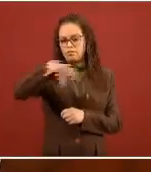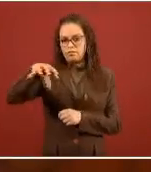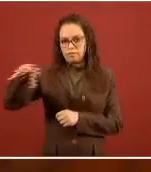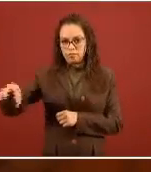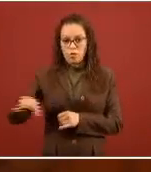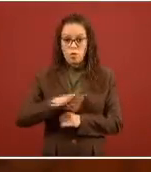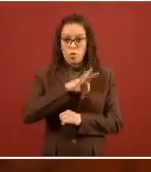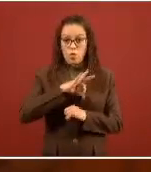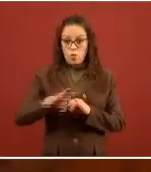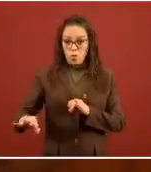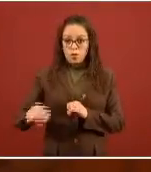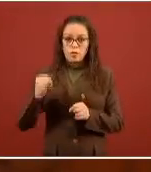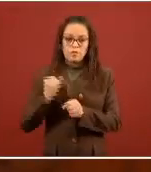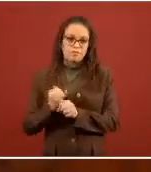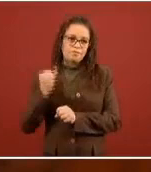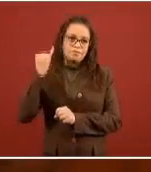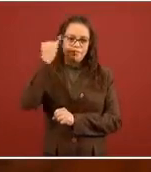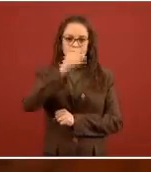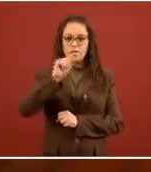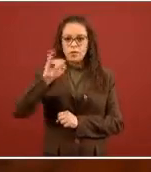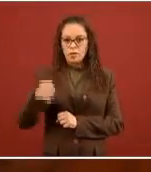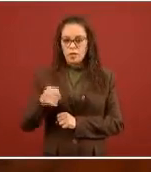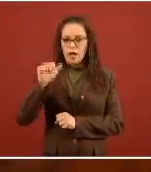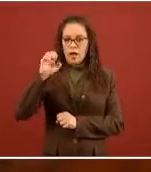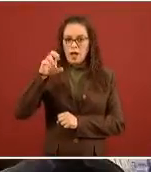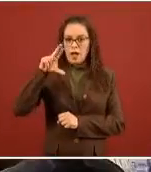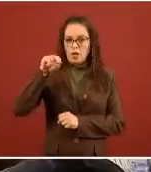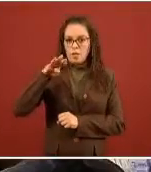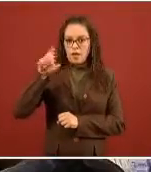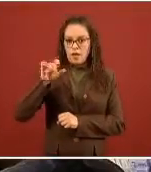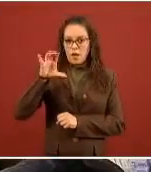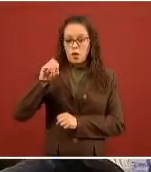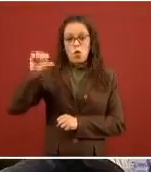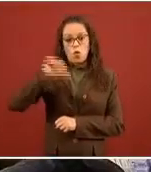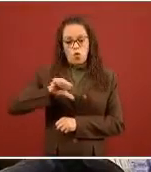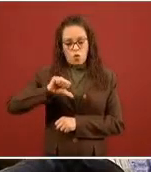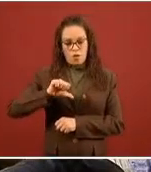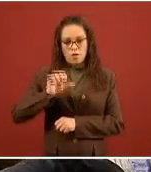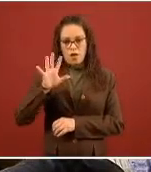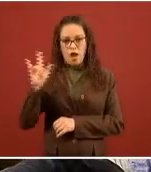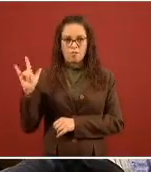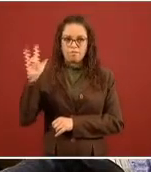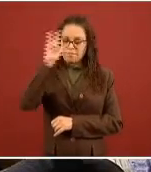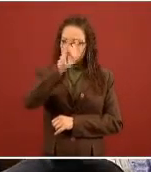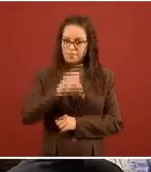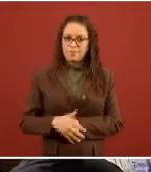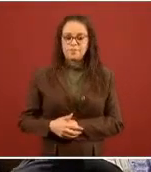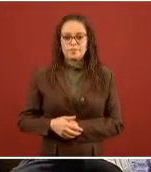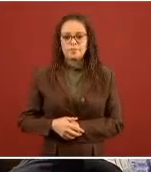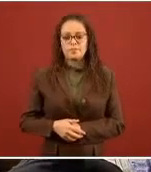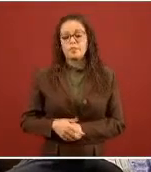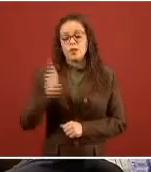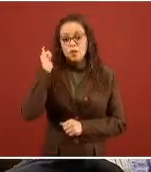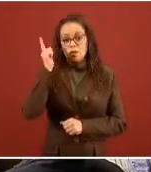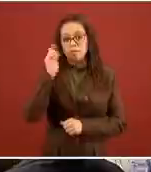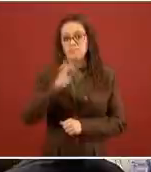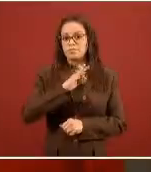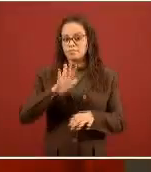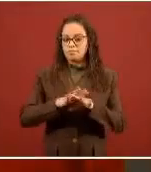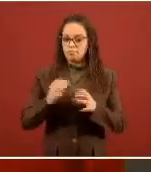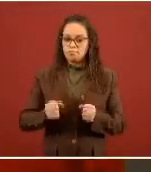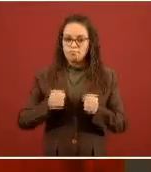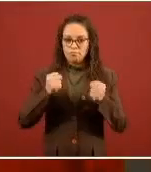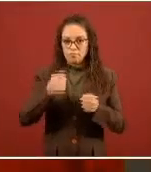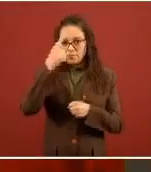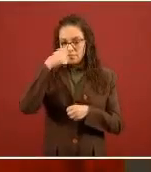precisamente el más lejano a Tijuana en Aeroméxico el día de hoy. Esperamos seguir fortaleciendo la salud y seguridad de